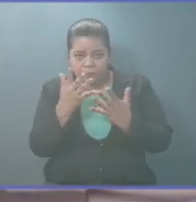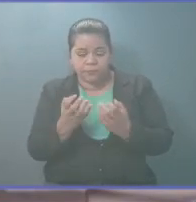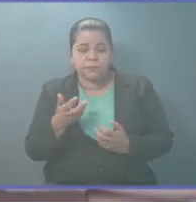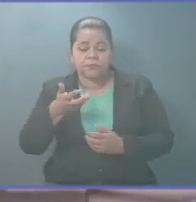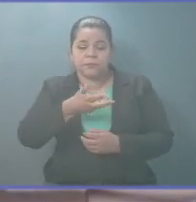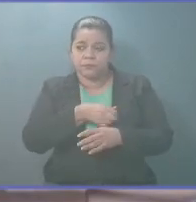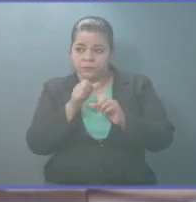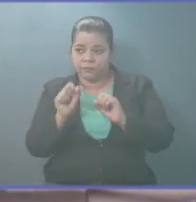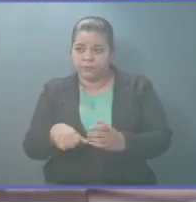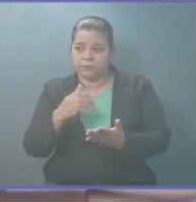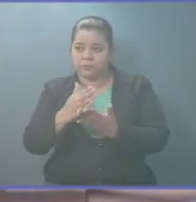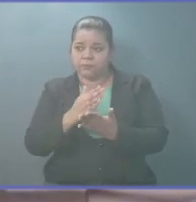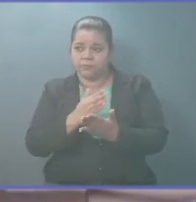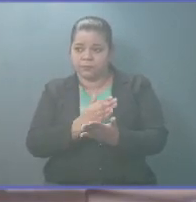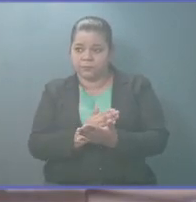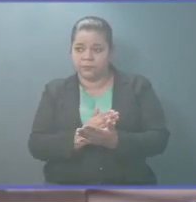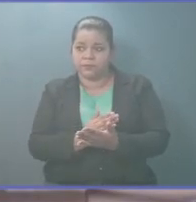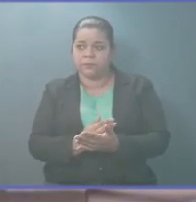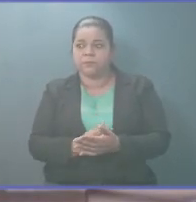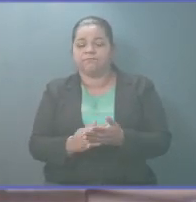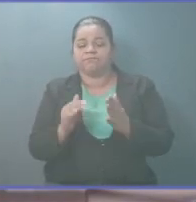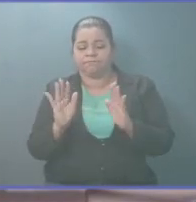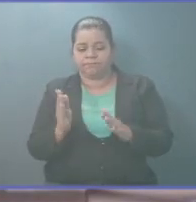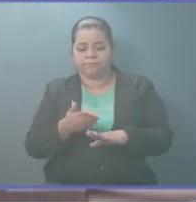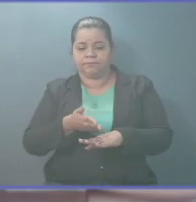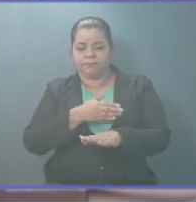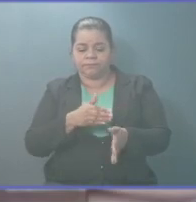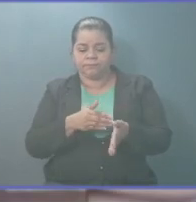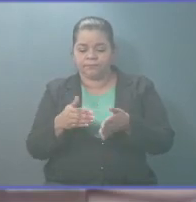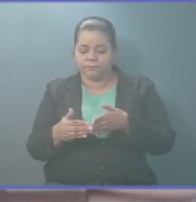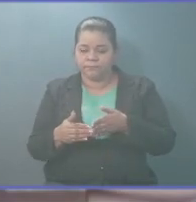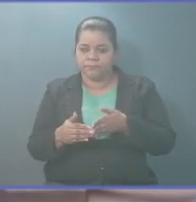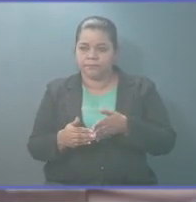ese deber ser. ¿Cómo lo va a ejecutar?